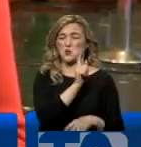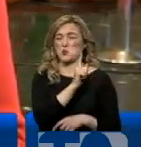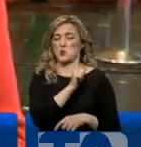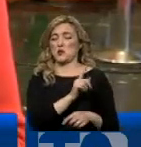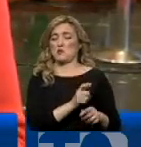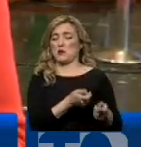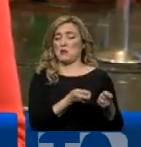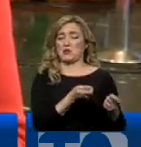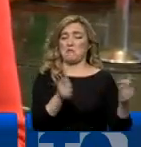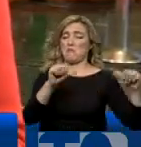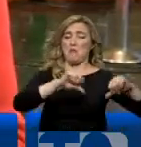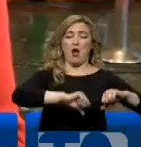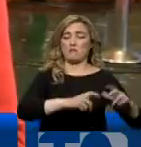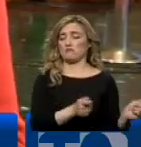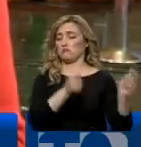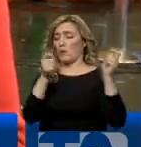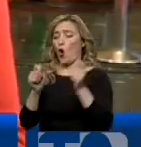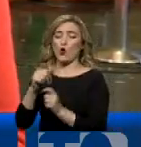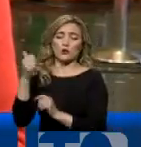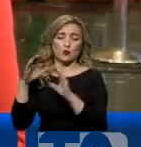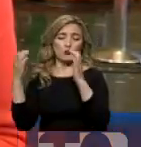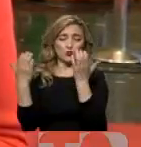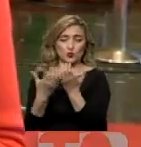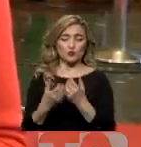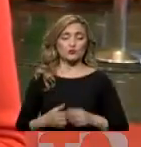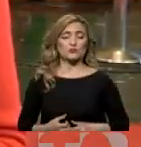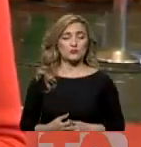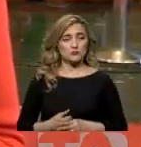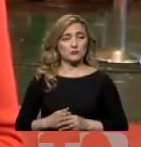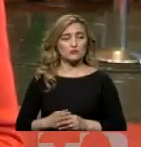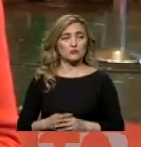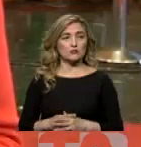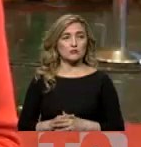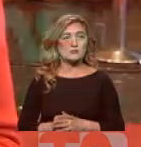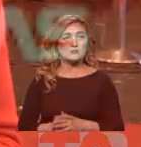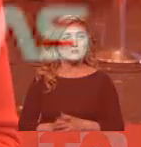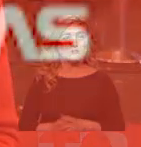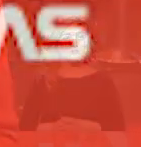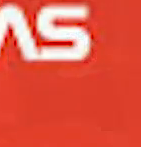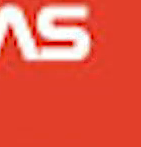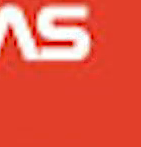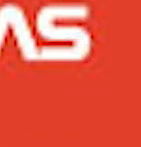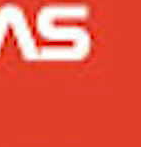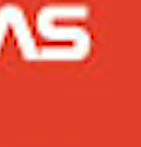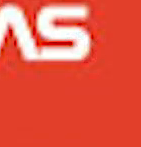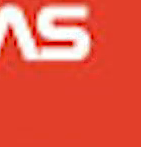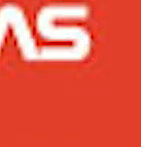por el manejo que le dio al proyecto que aquí fue archivado. En Quito, Andrea Samaniego, 24 horas.